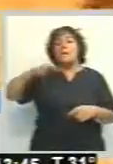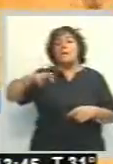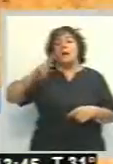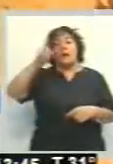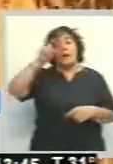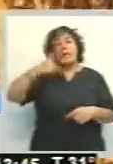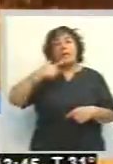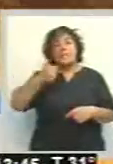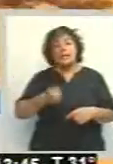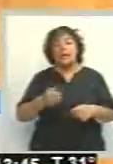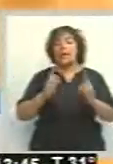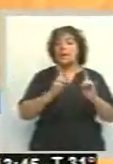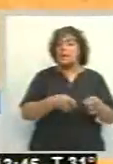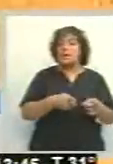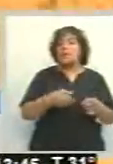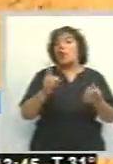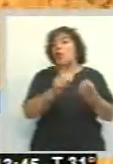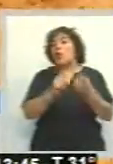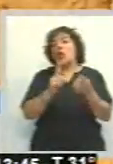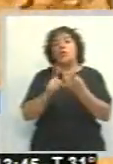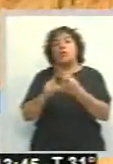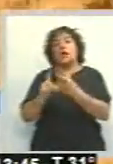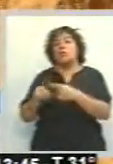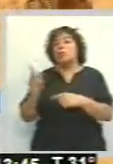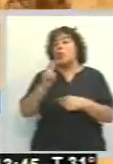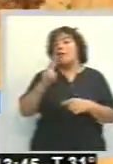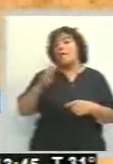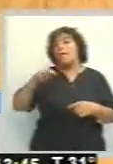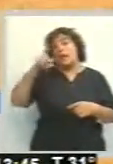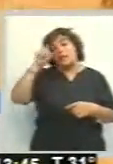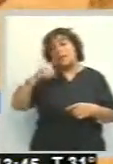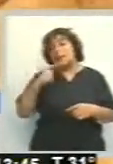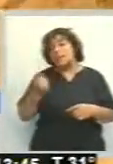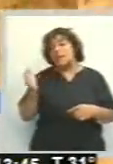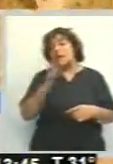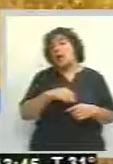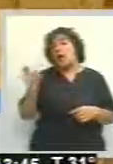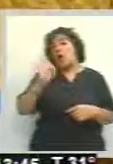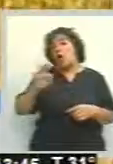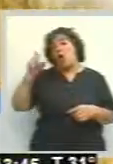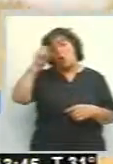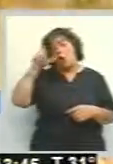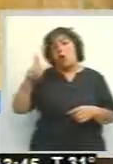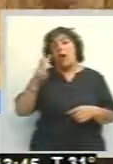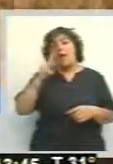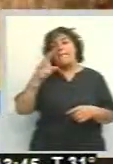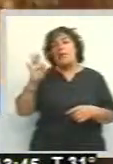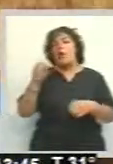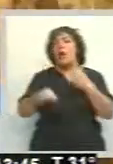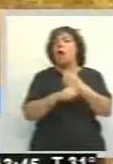Y en Palito Macía. Y si no, se contactan con Vanessa o Elvio, que están ahí. ¿Y hasta cuándo tienen tiempo?